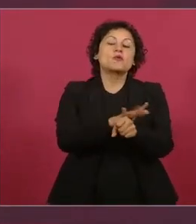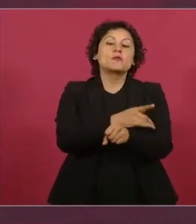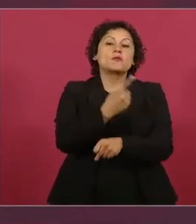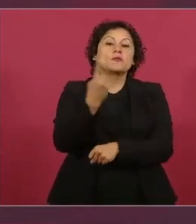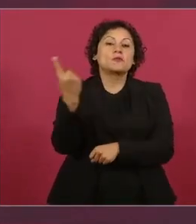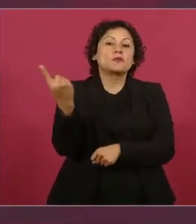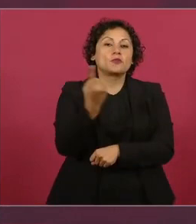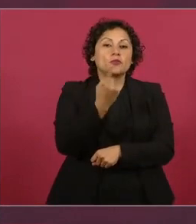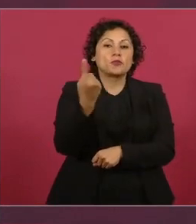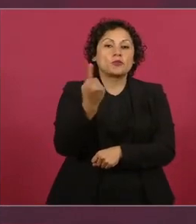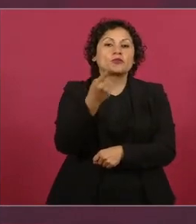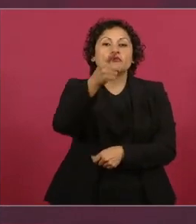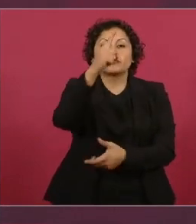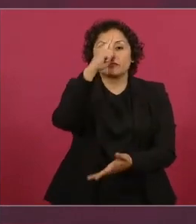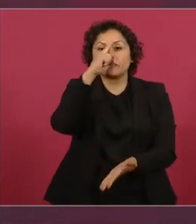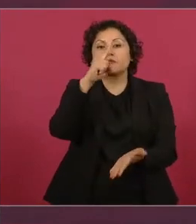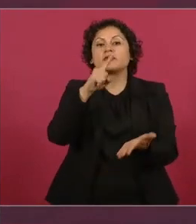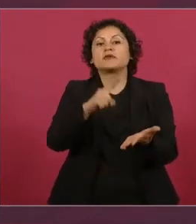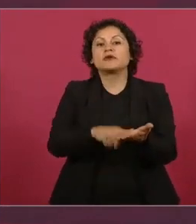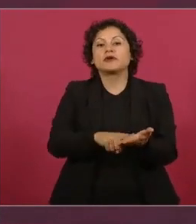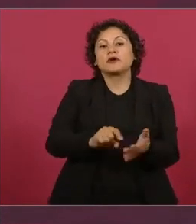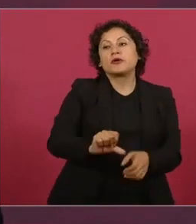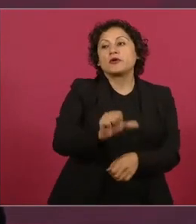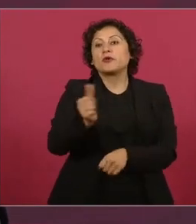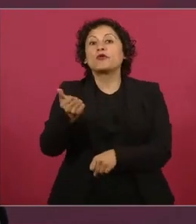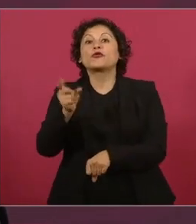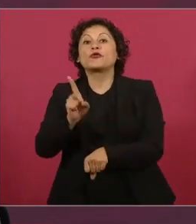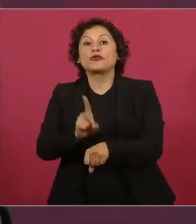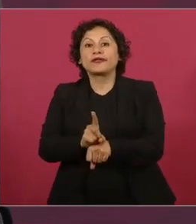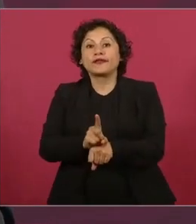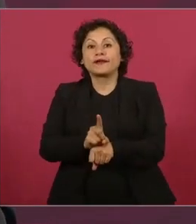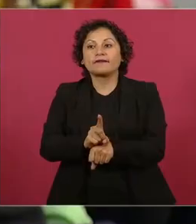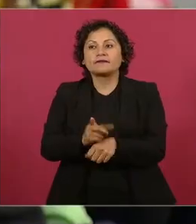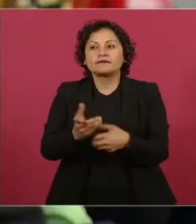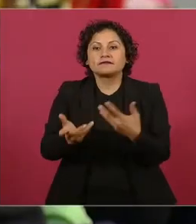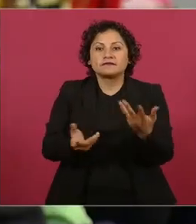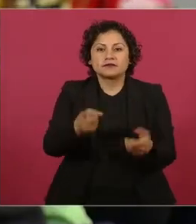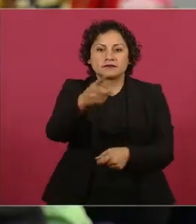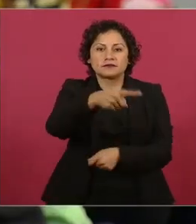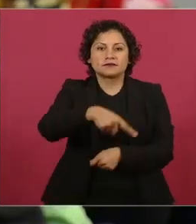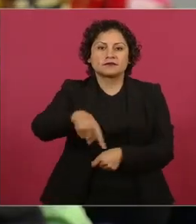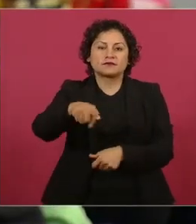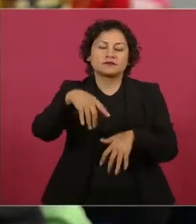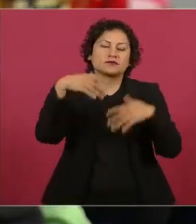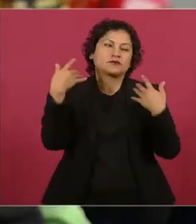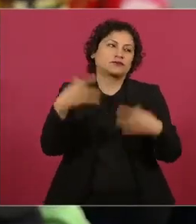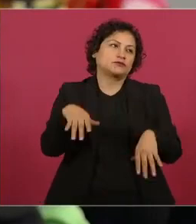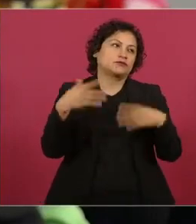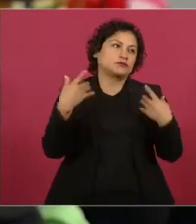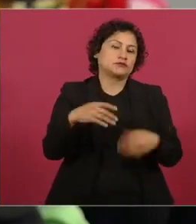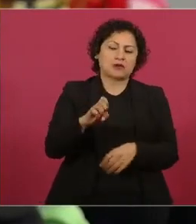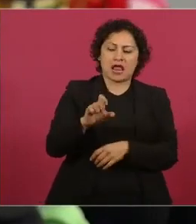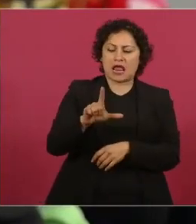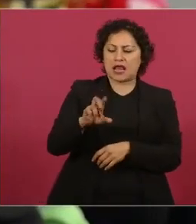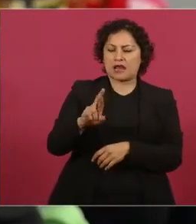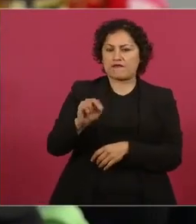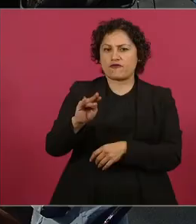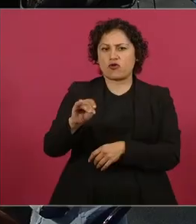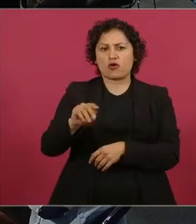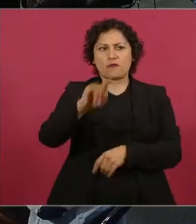se logre en esa fecha 8 columnas en el Reforma, ¿no?